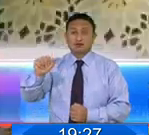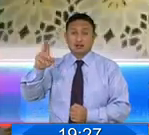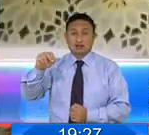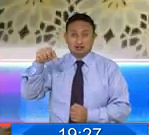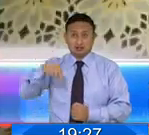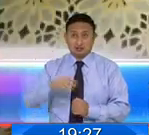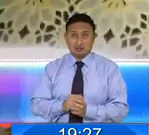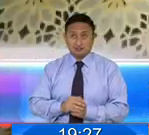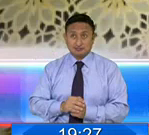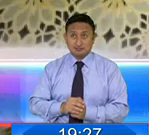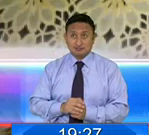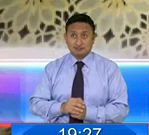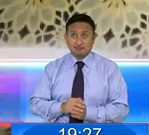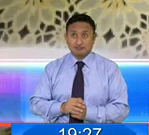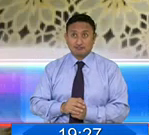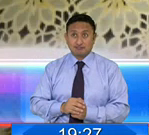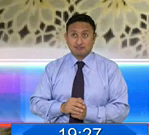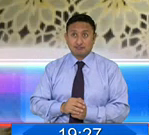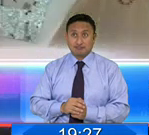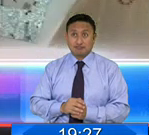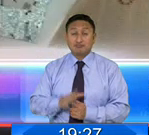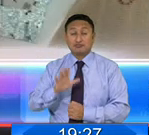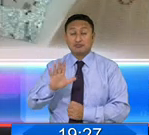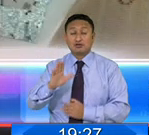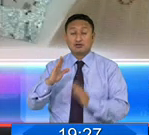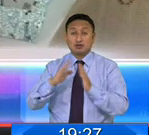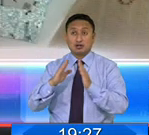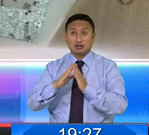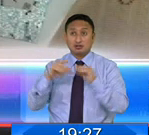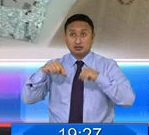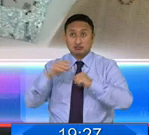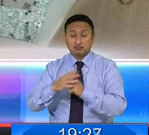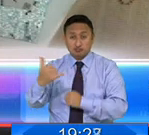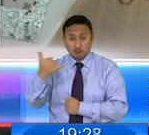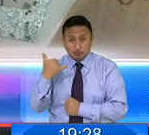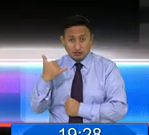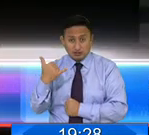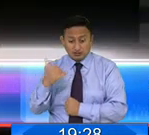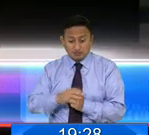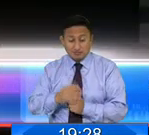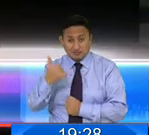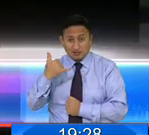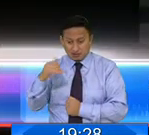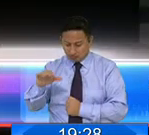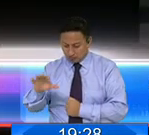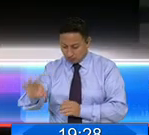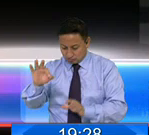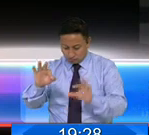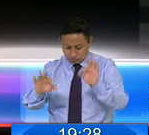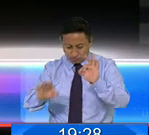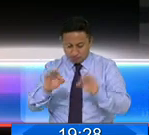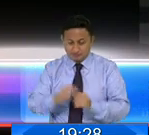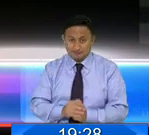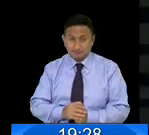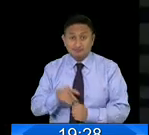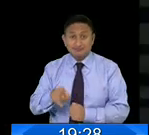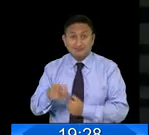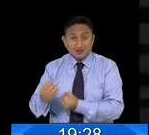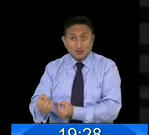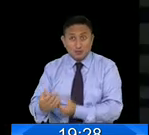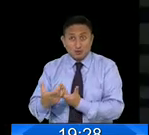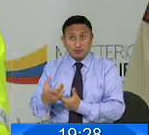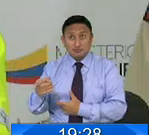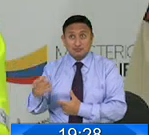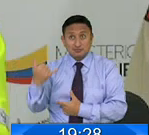de Investigaciones, en 5 inmuebles encontraron algunos teléfonos celulares. La información